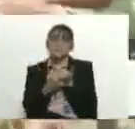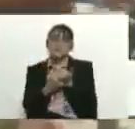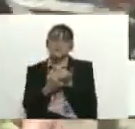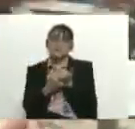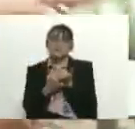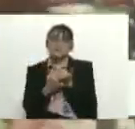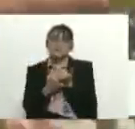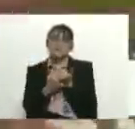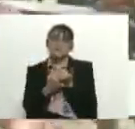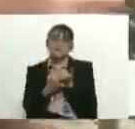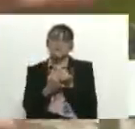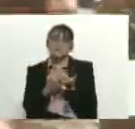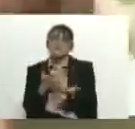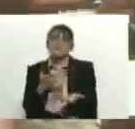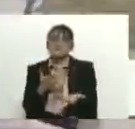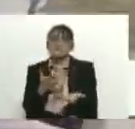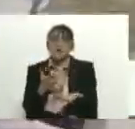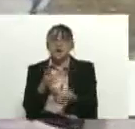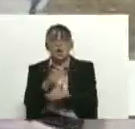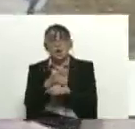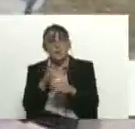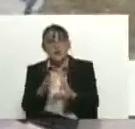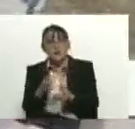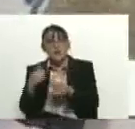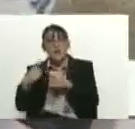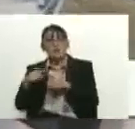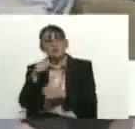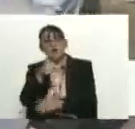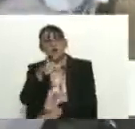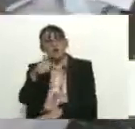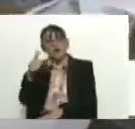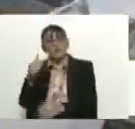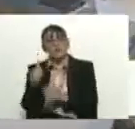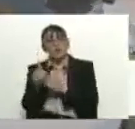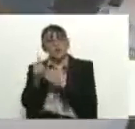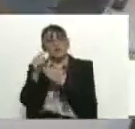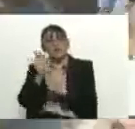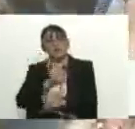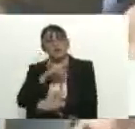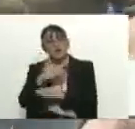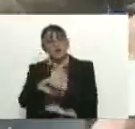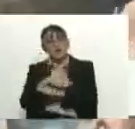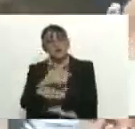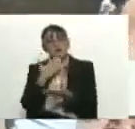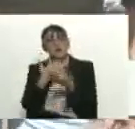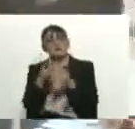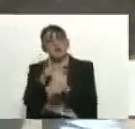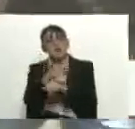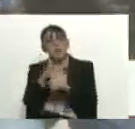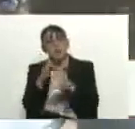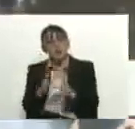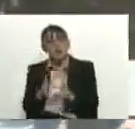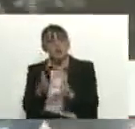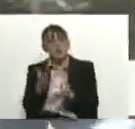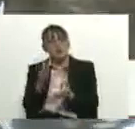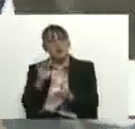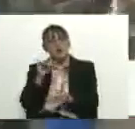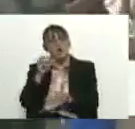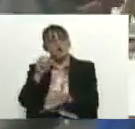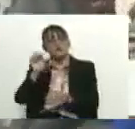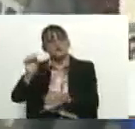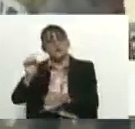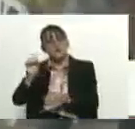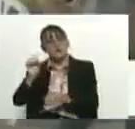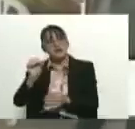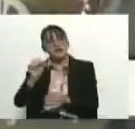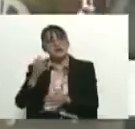de uno como los el gobernador y otro Como cada uno de los líderes de calle gracias al gobernador José Vázquez y